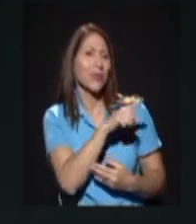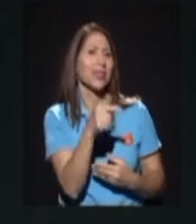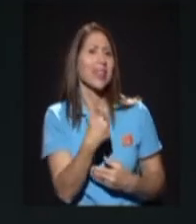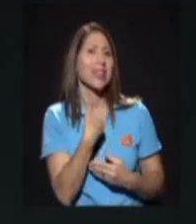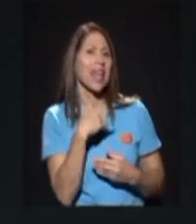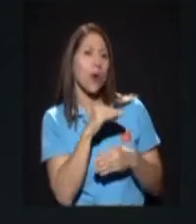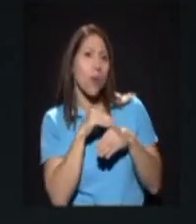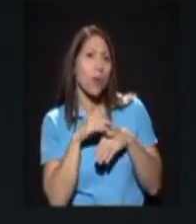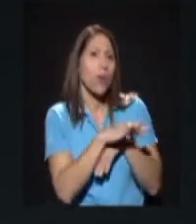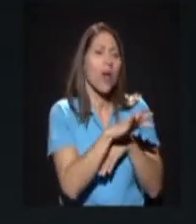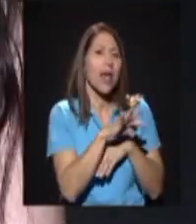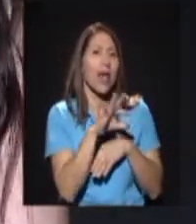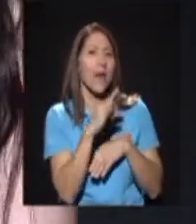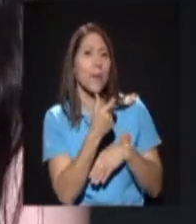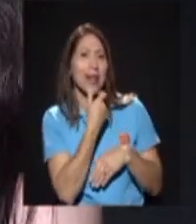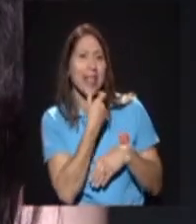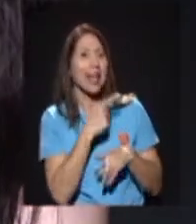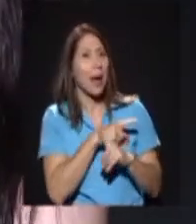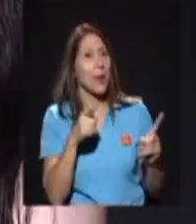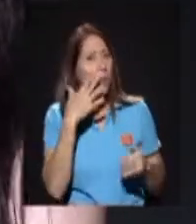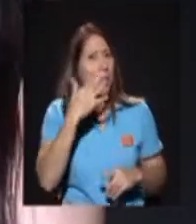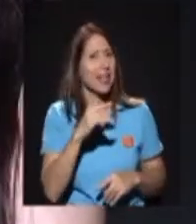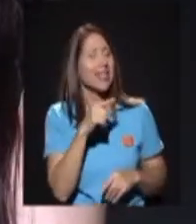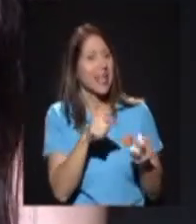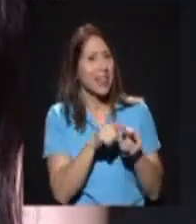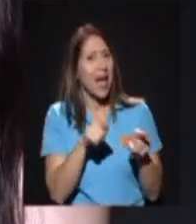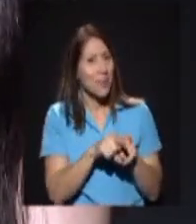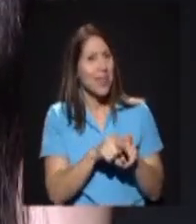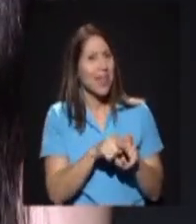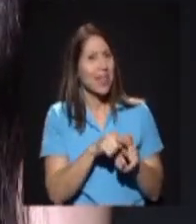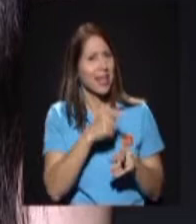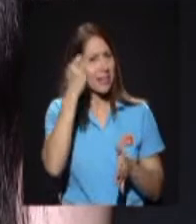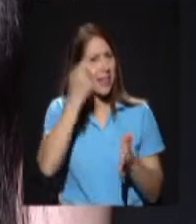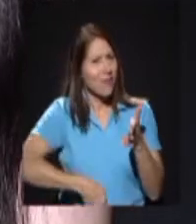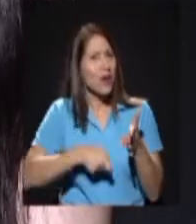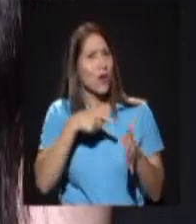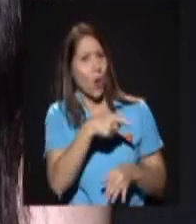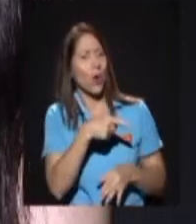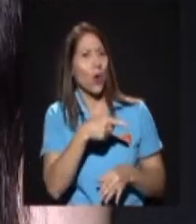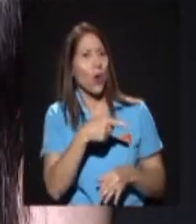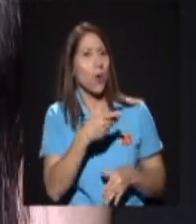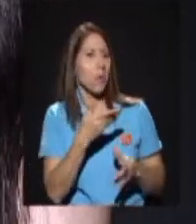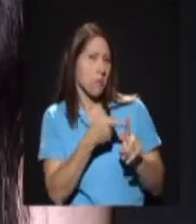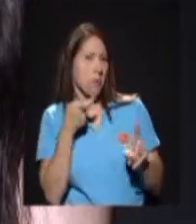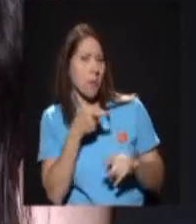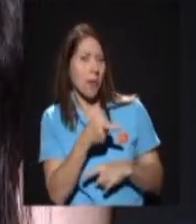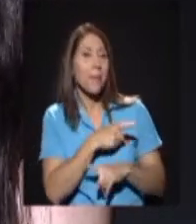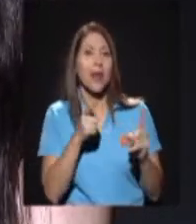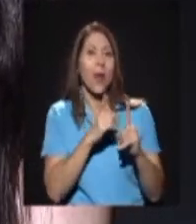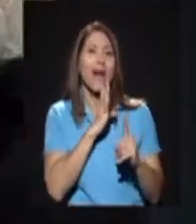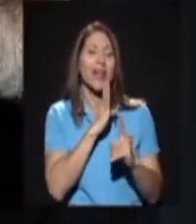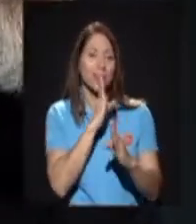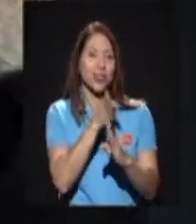británica, pero me parece que también ese rigor posiblemente. Pero hablemos del libro,